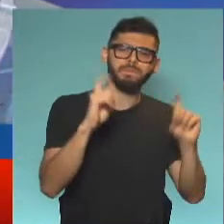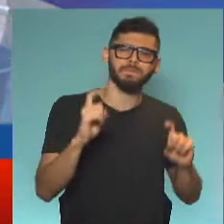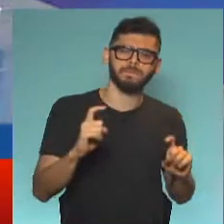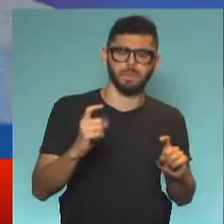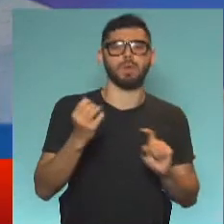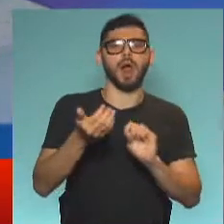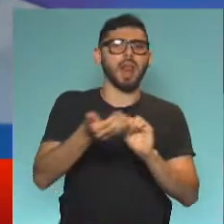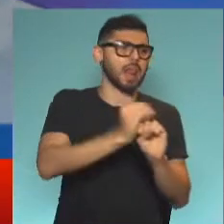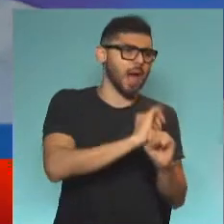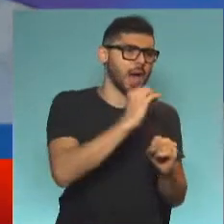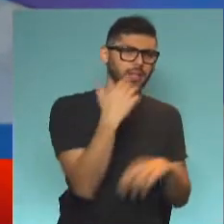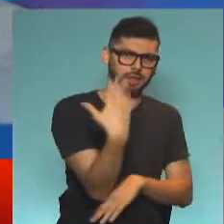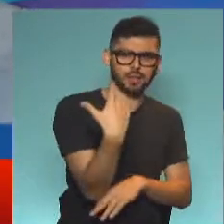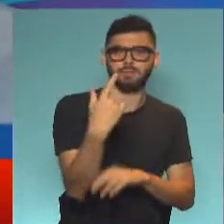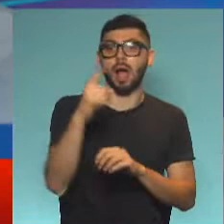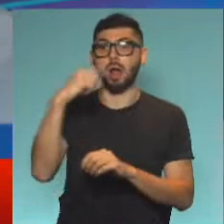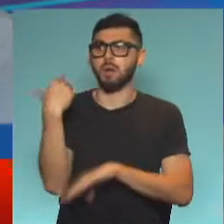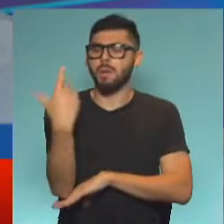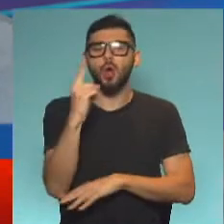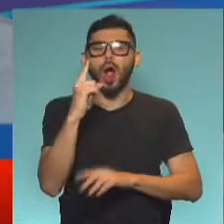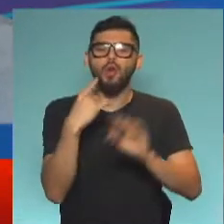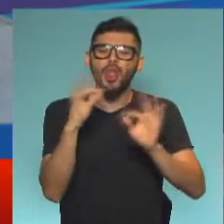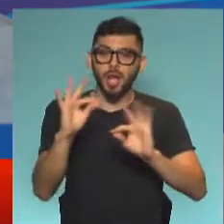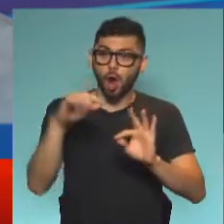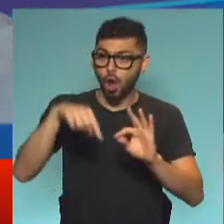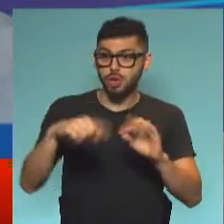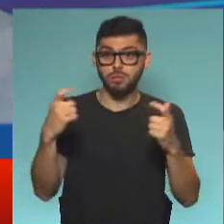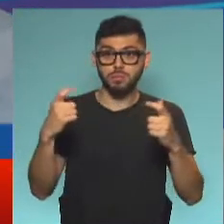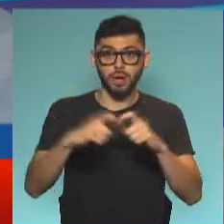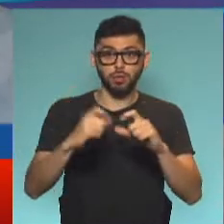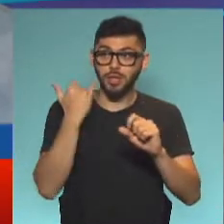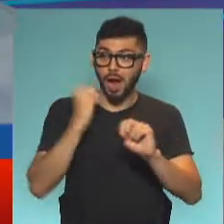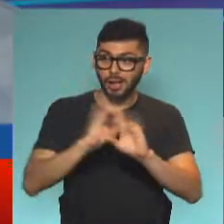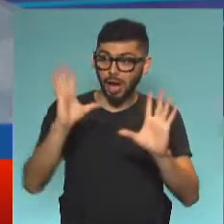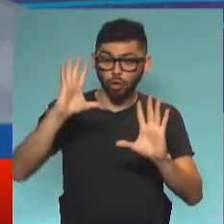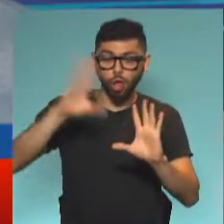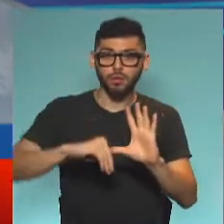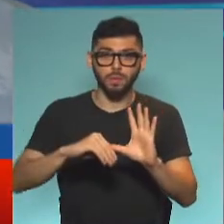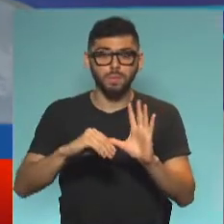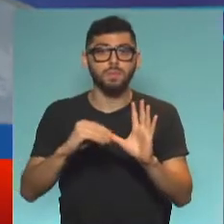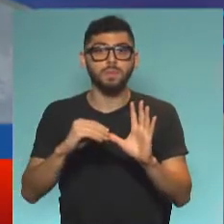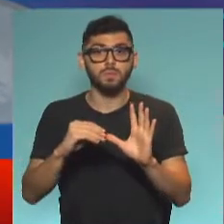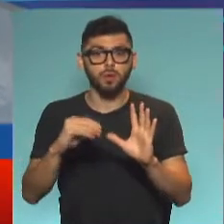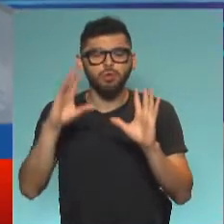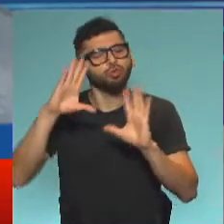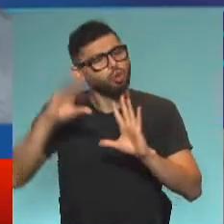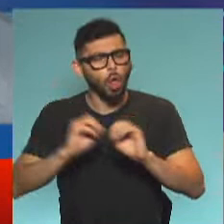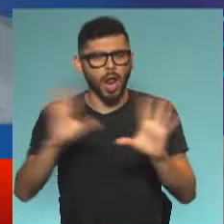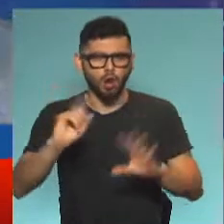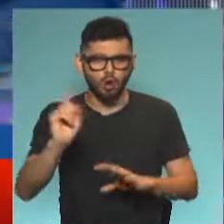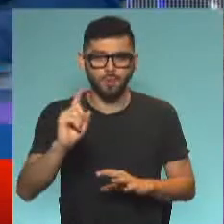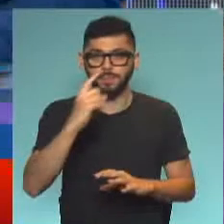Horacio Rodríguez Larreta. Hoy desde las reuniones ya se puede saldar todo. Todo no. Todo no. Todo no, un poco. Tal vez